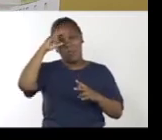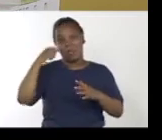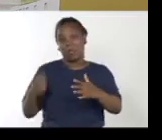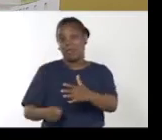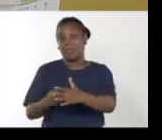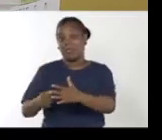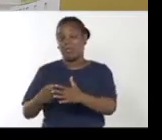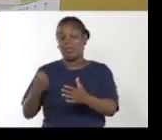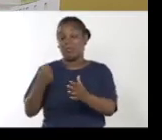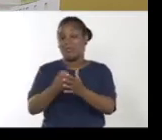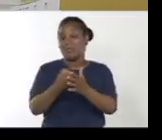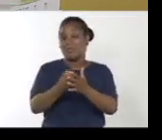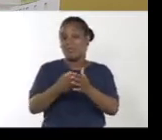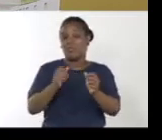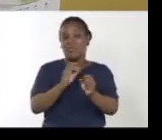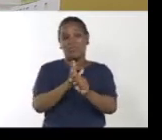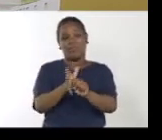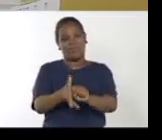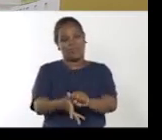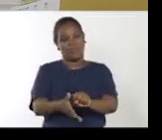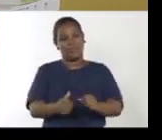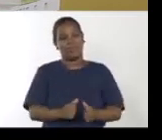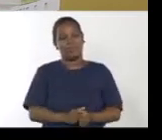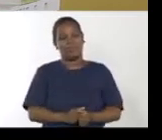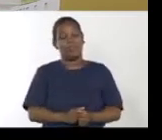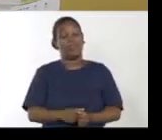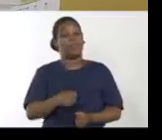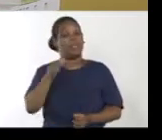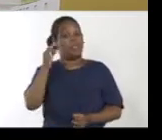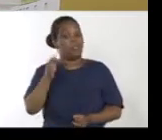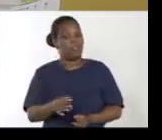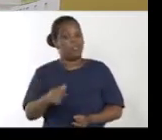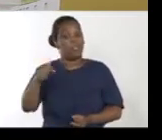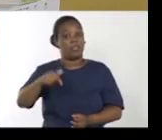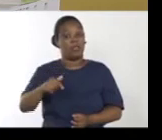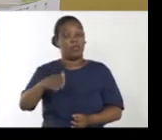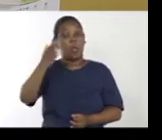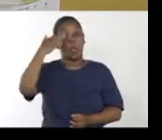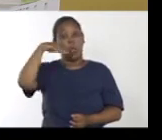están luchando contra el coronavirus. Es cierto que hoy